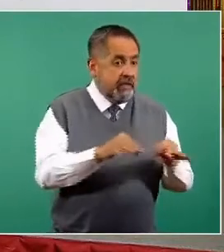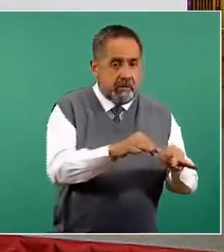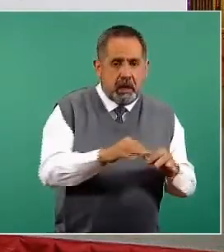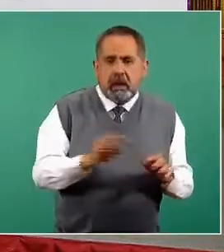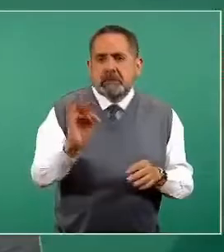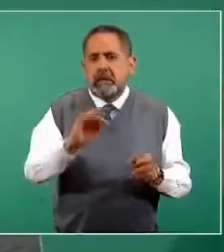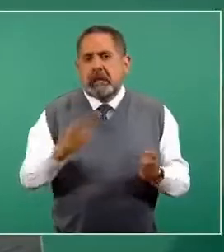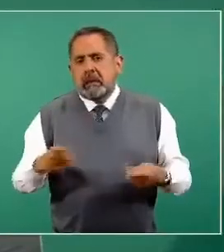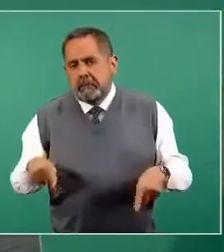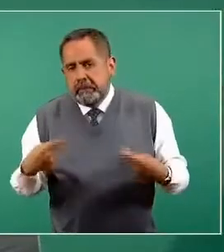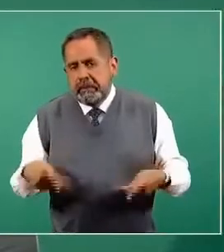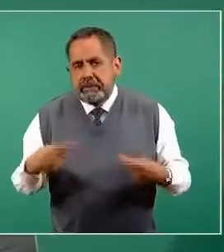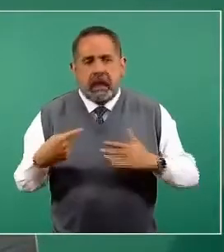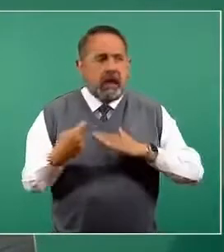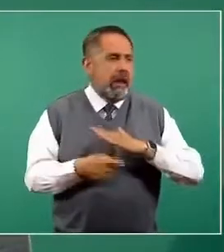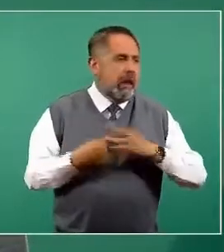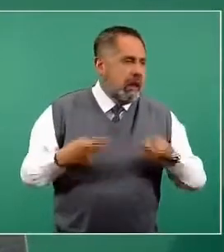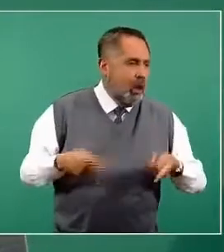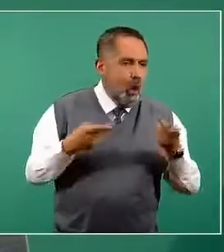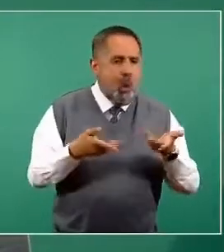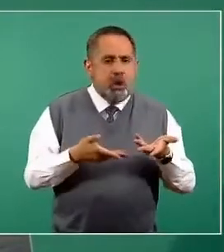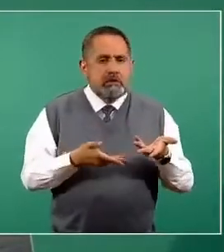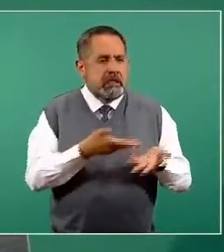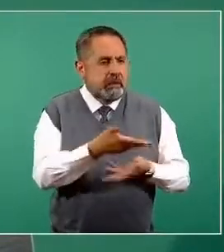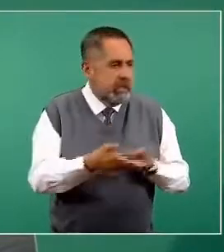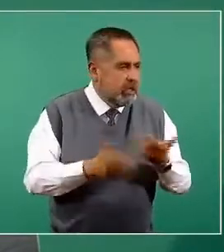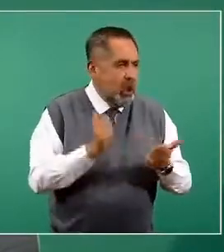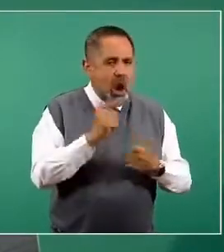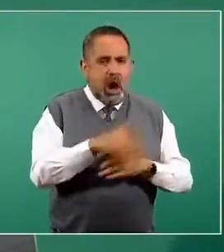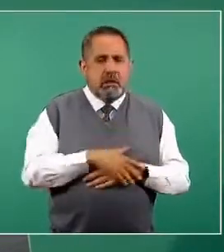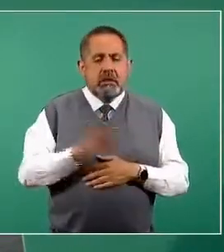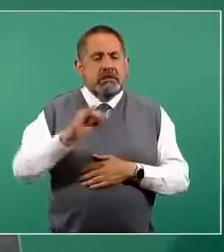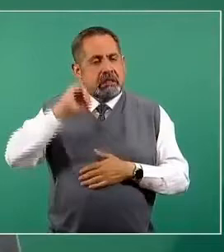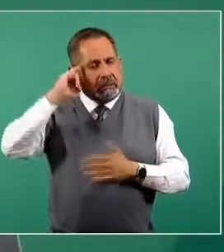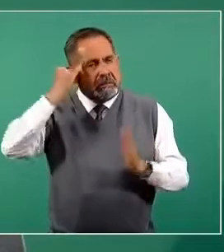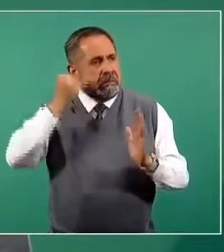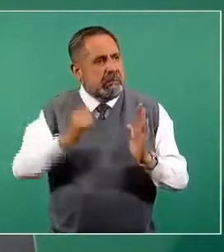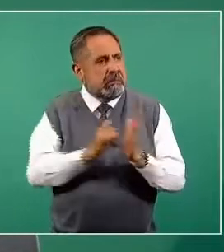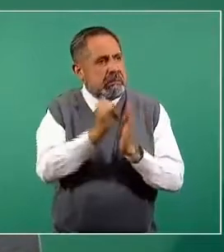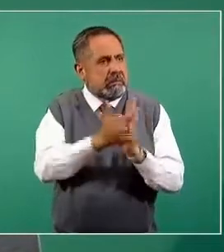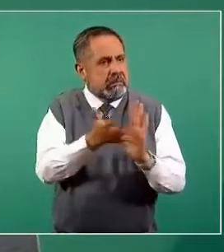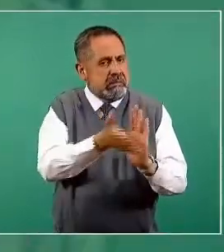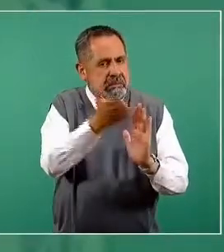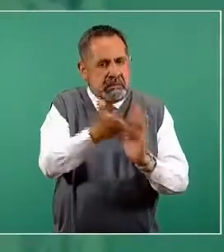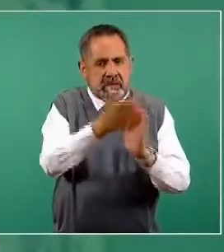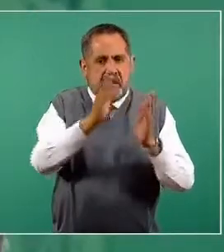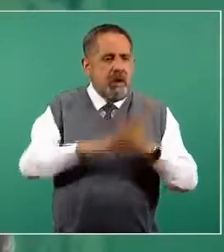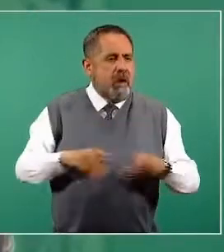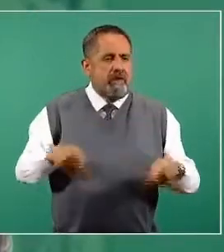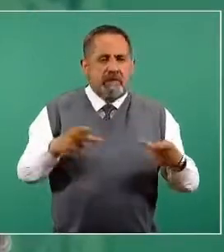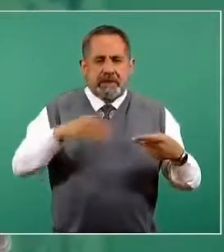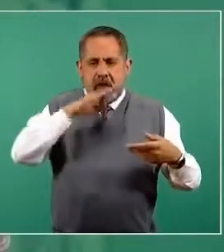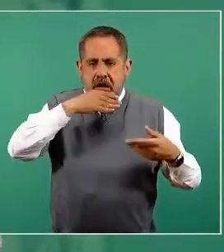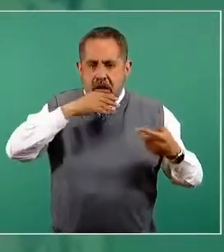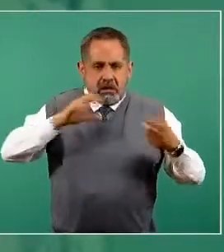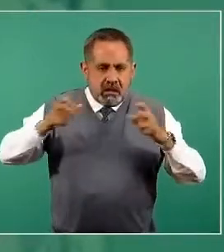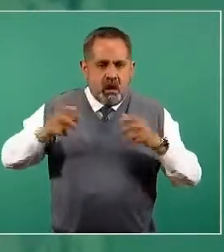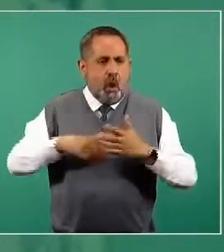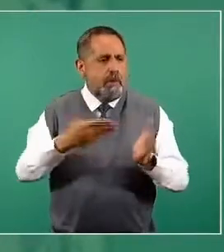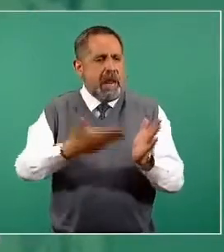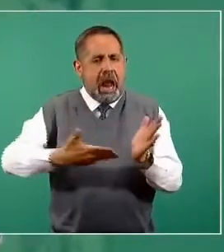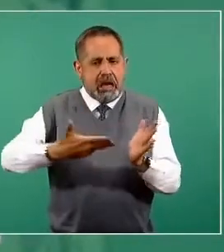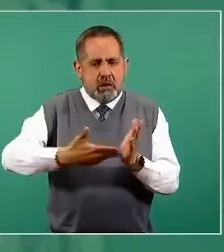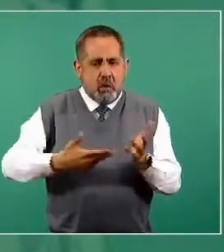vender un producto o dar un servicio, un albañil, la señora de los elotes, el mecánico, si no